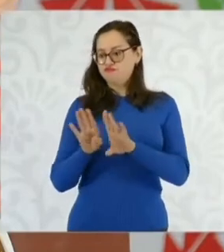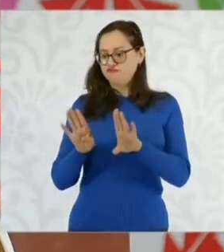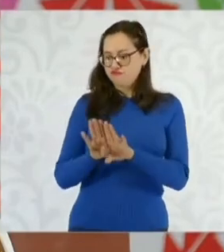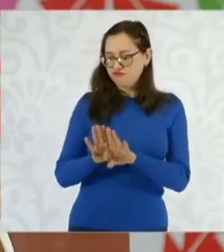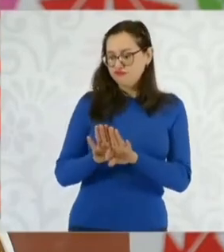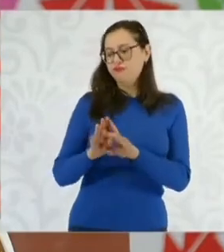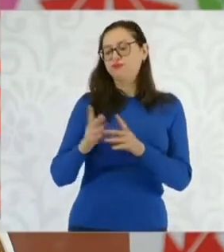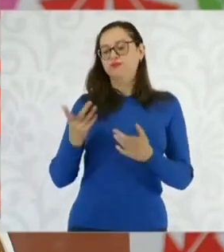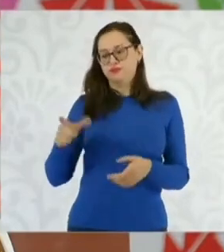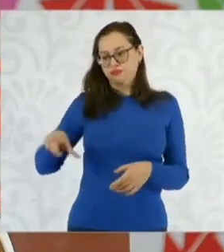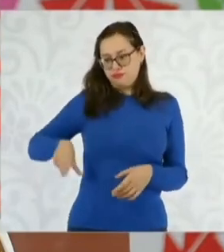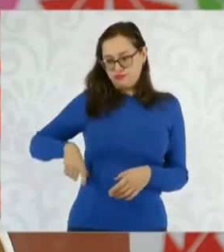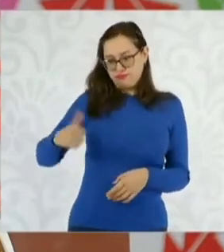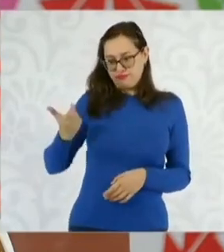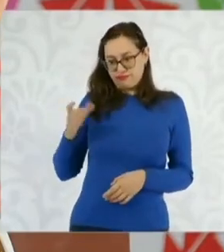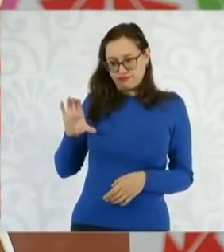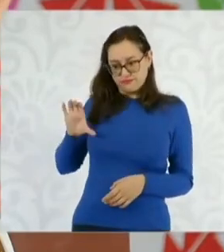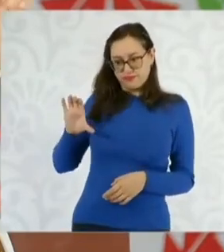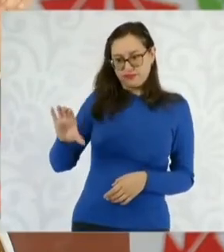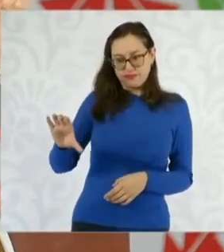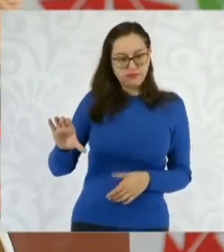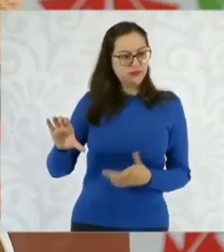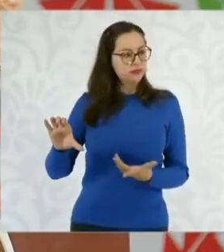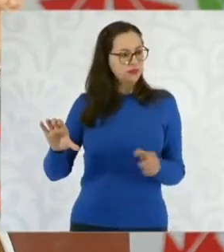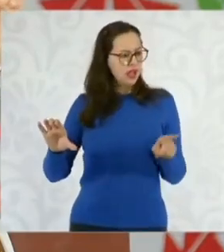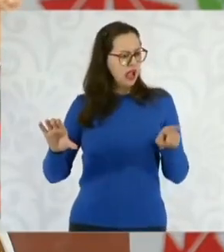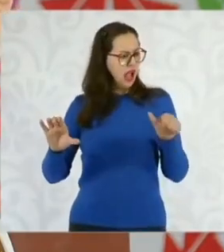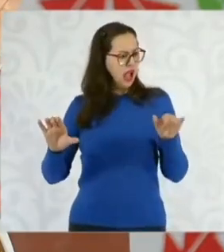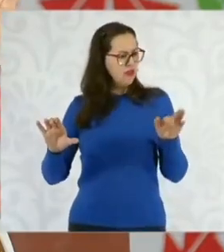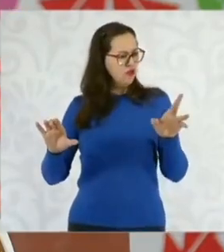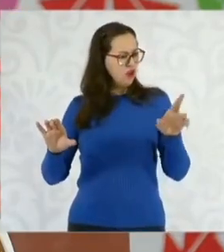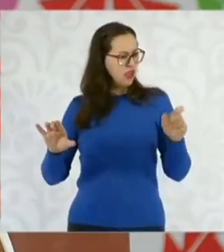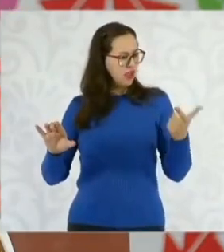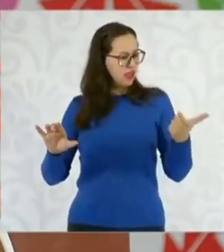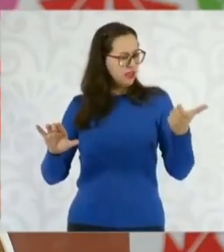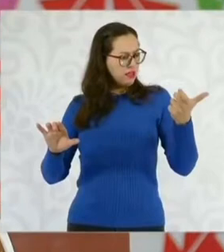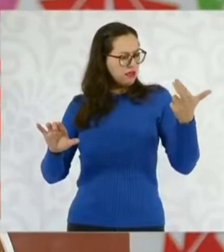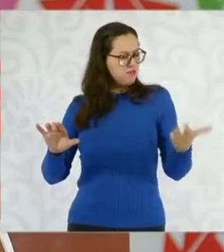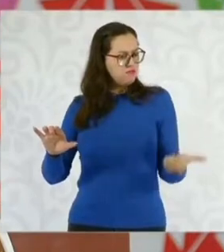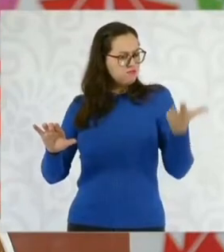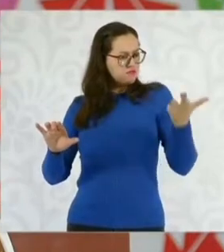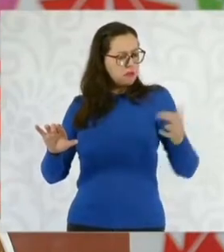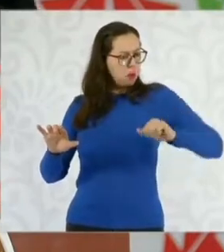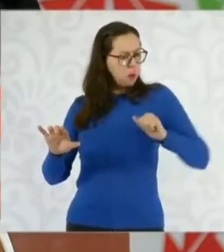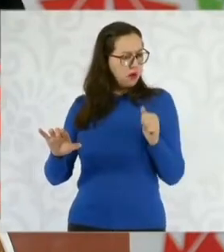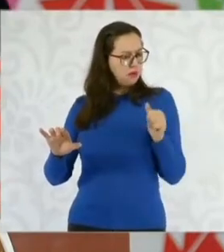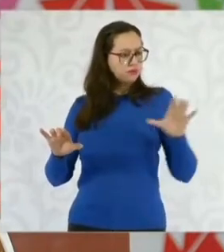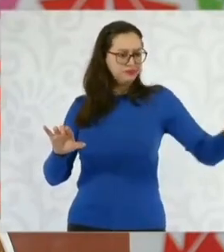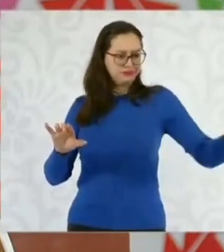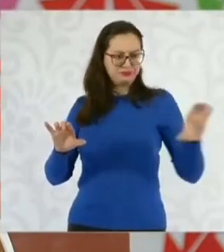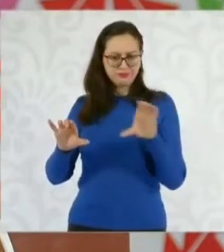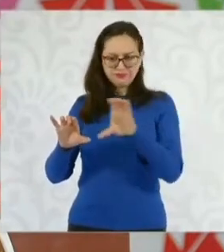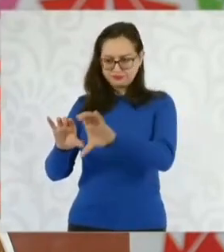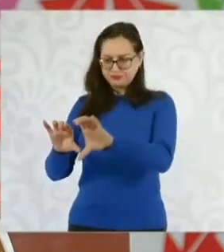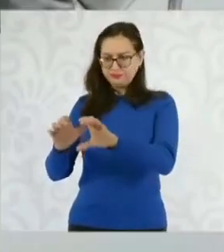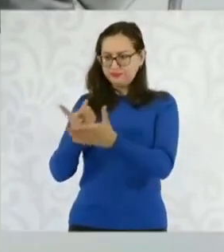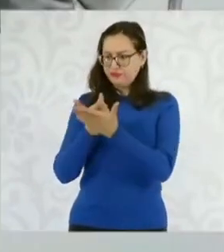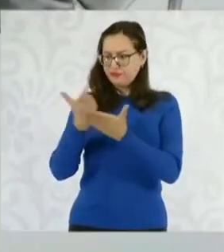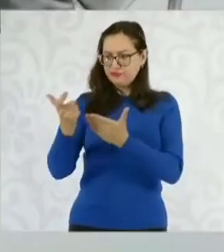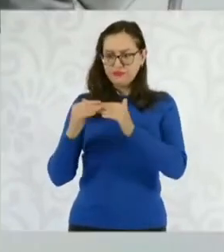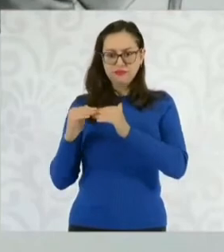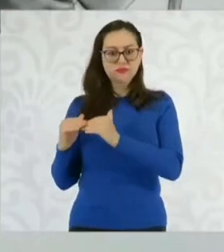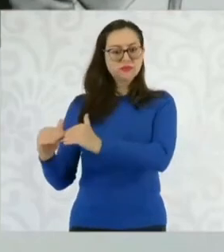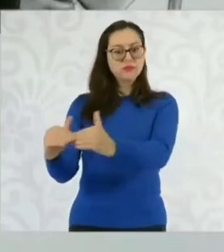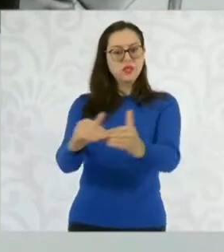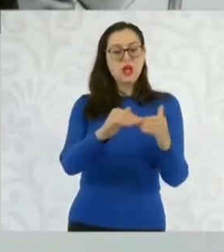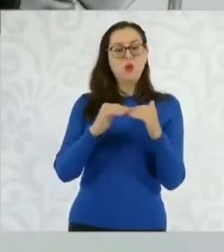se pudiera hacer el Fondo de Pensiones para el Bienestar para poder equiparar a todos los trabajadores a ese salario